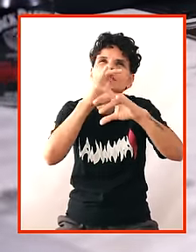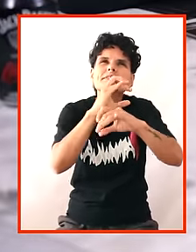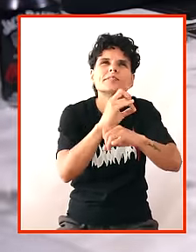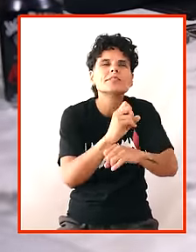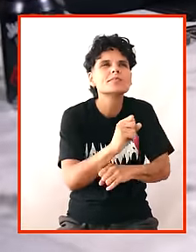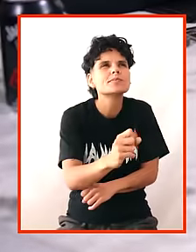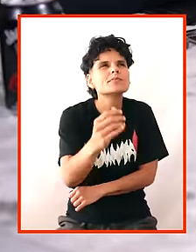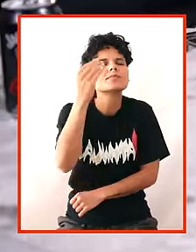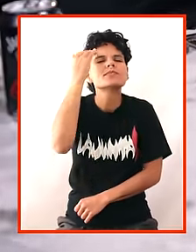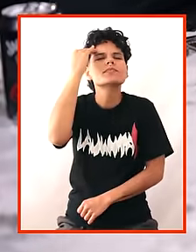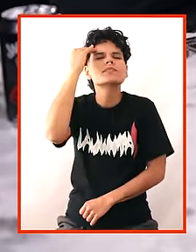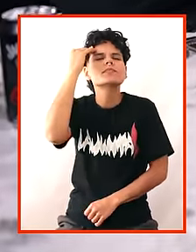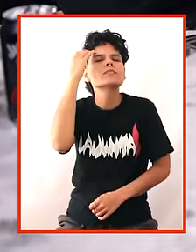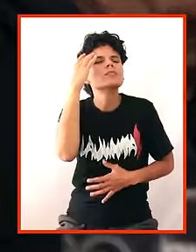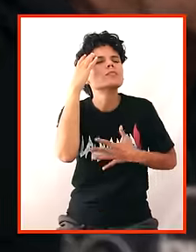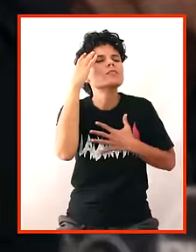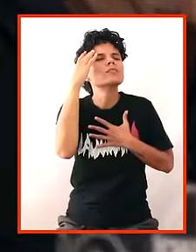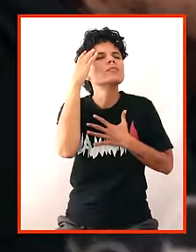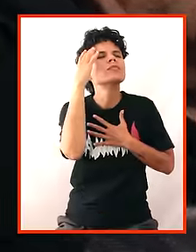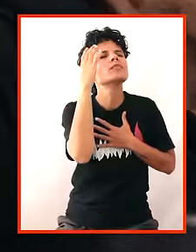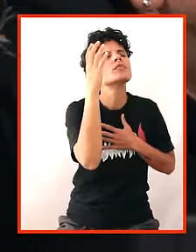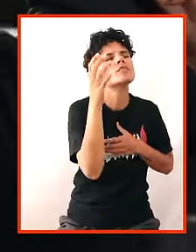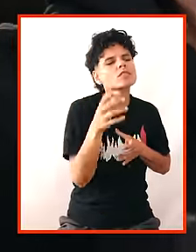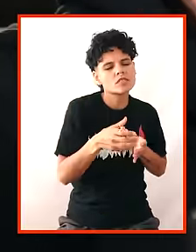Al borde de un vaso de